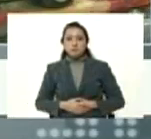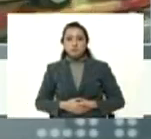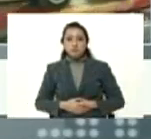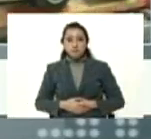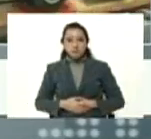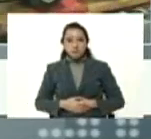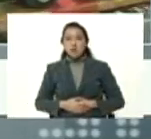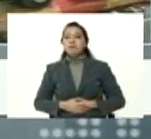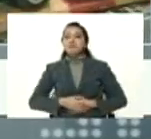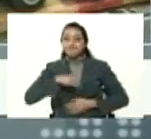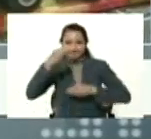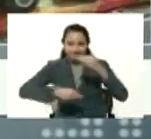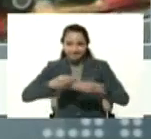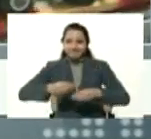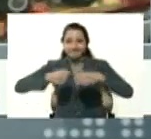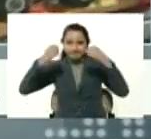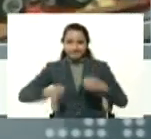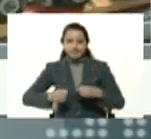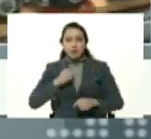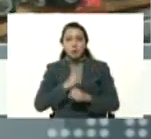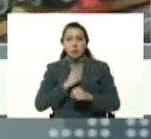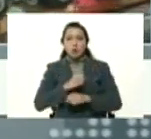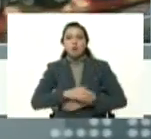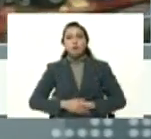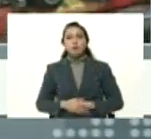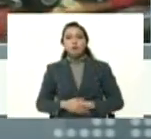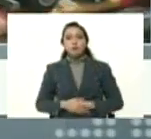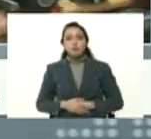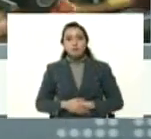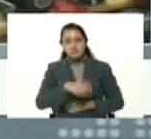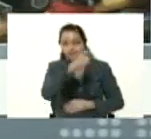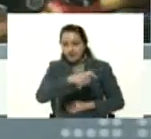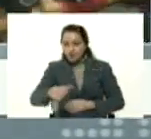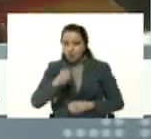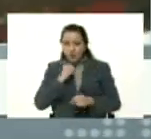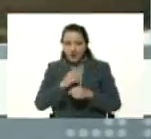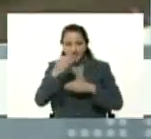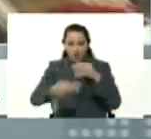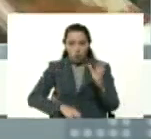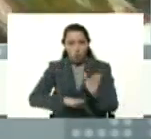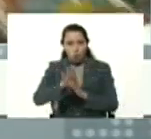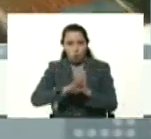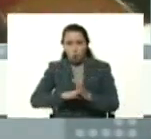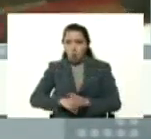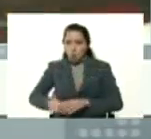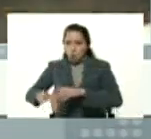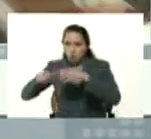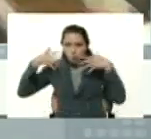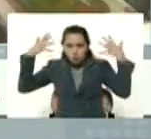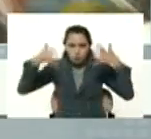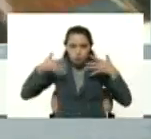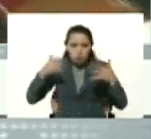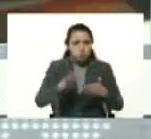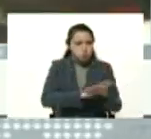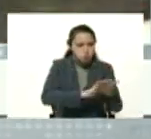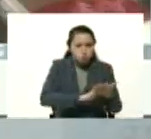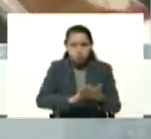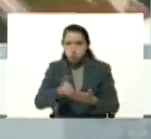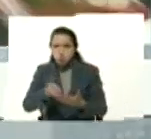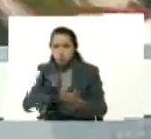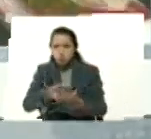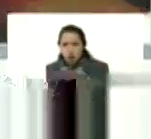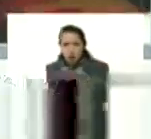son realidad, es la clase obrera produciendo conocimientos, soluciones,